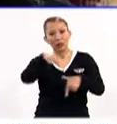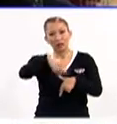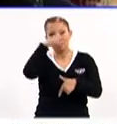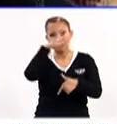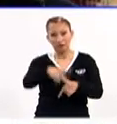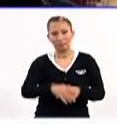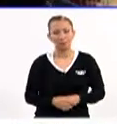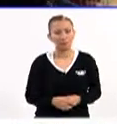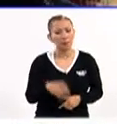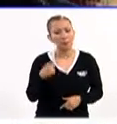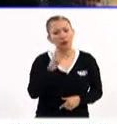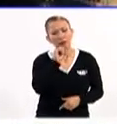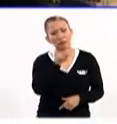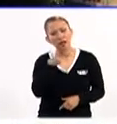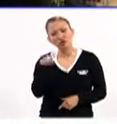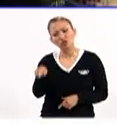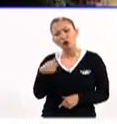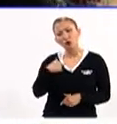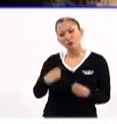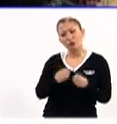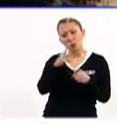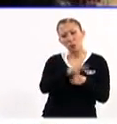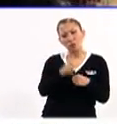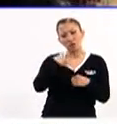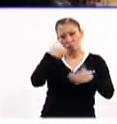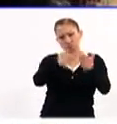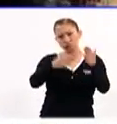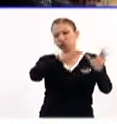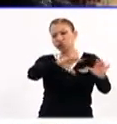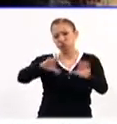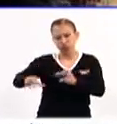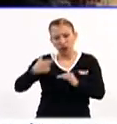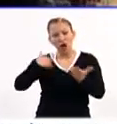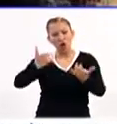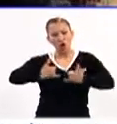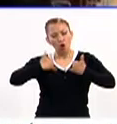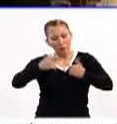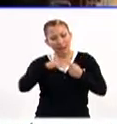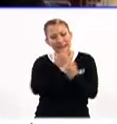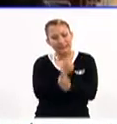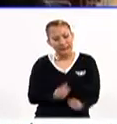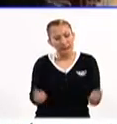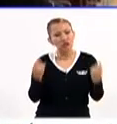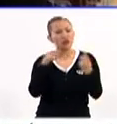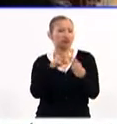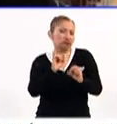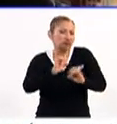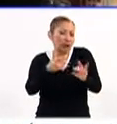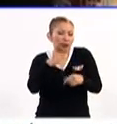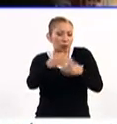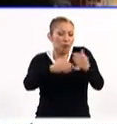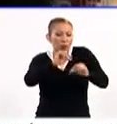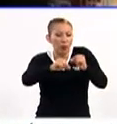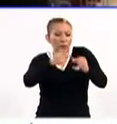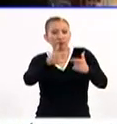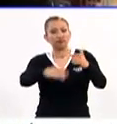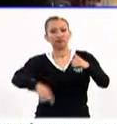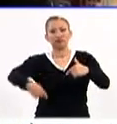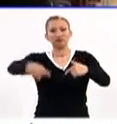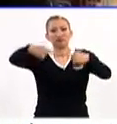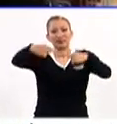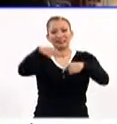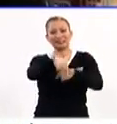México. Pero al mismo tiempo también, como vivo en mi pueblo, doy talleres. Entonces doy talleres a jóvenes, a niños y claro, de ahí van surgiendo